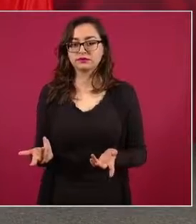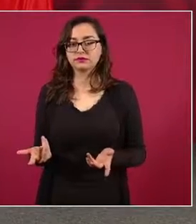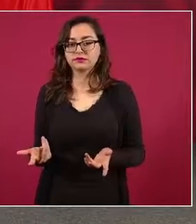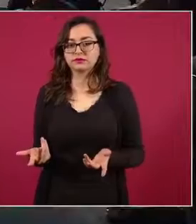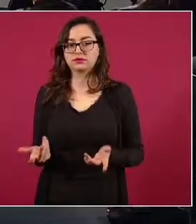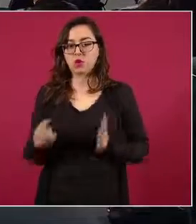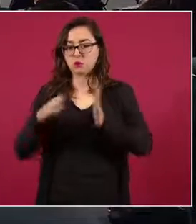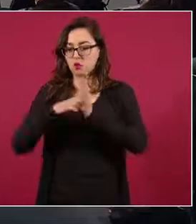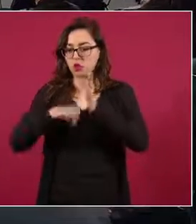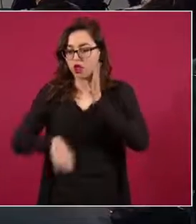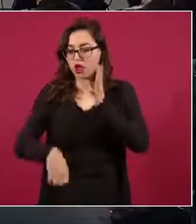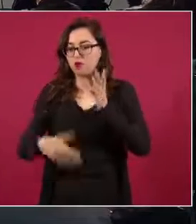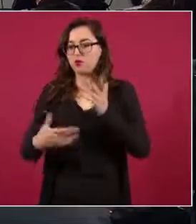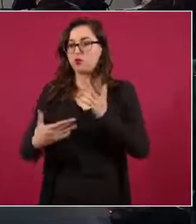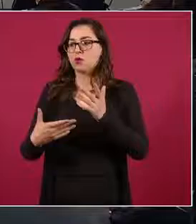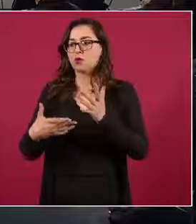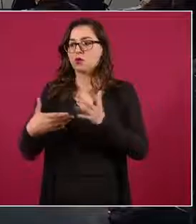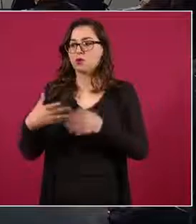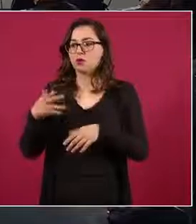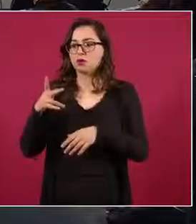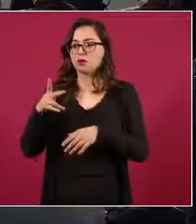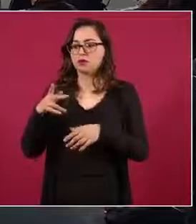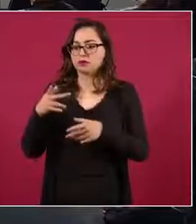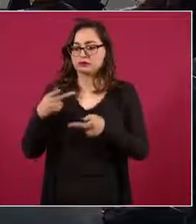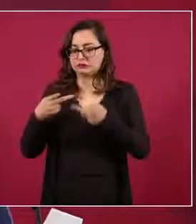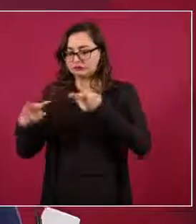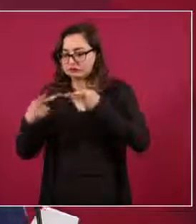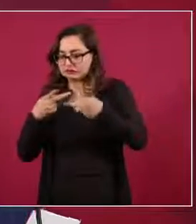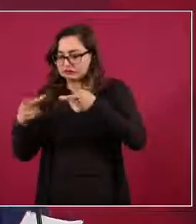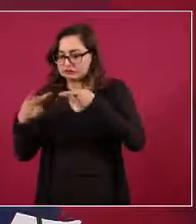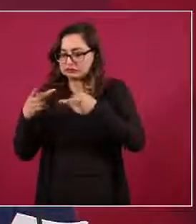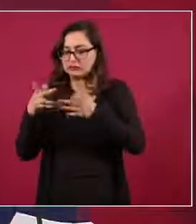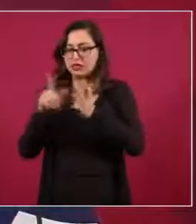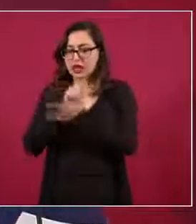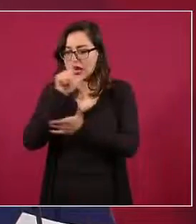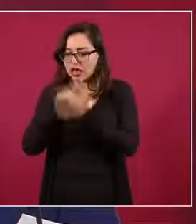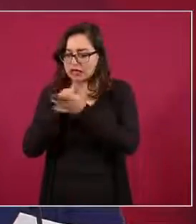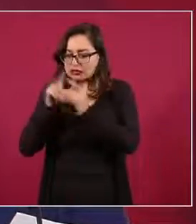Pemex, pero con mucha claridad,